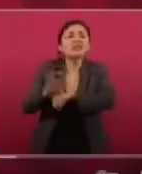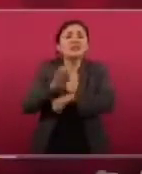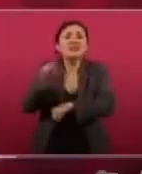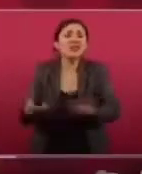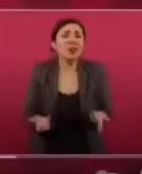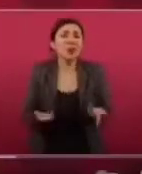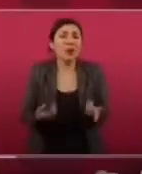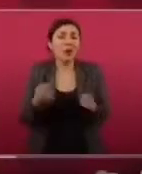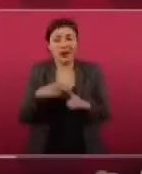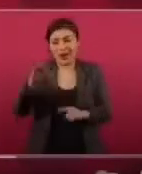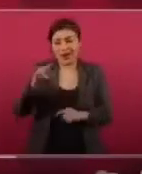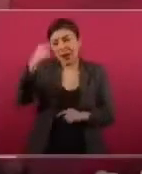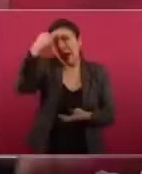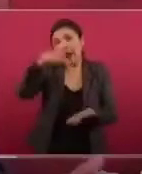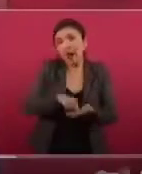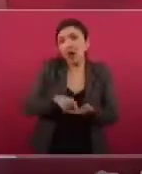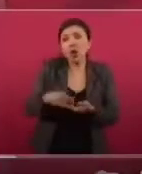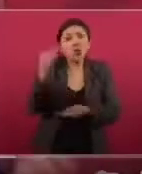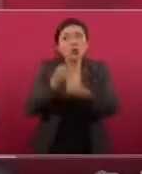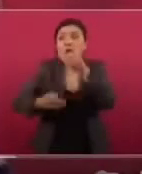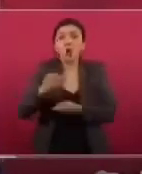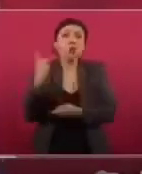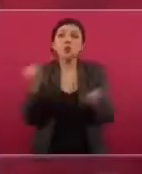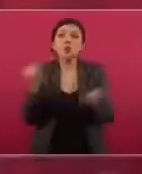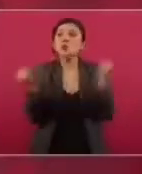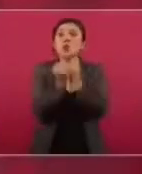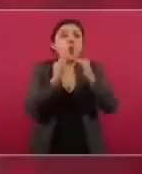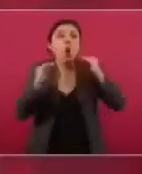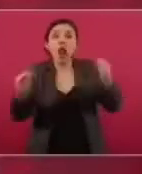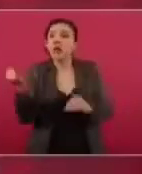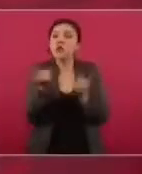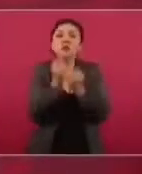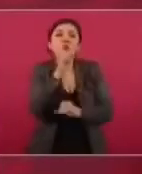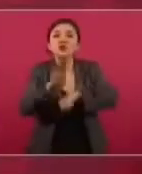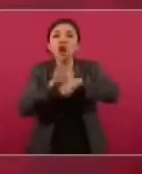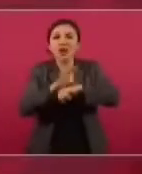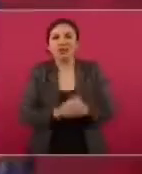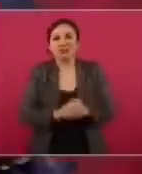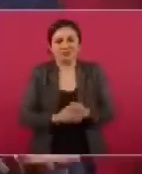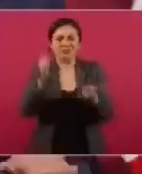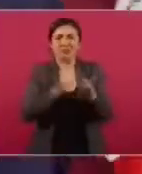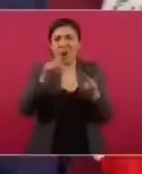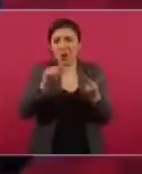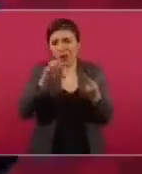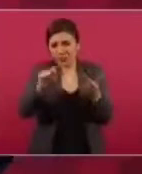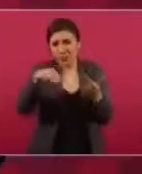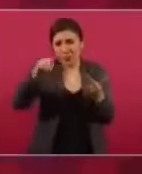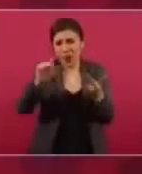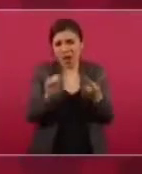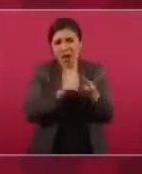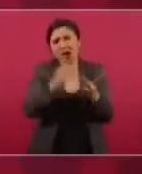cree que todos los políticos son como Salinas? Unas ratas. No de Mola. ¿A quién